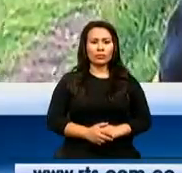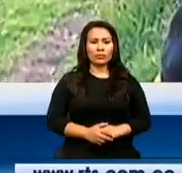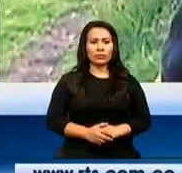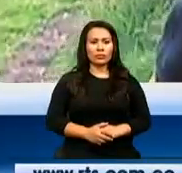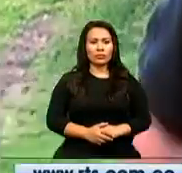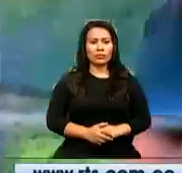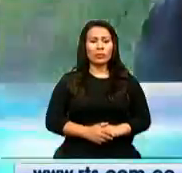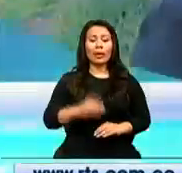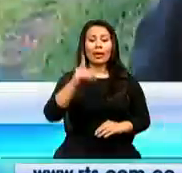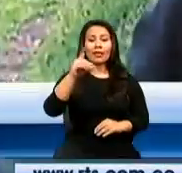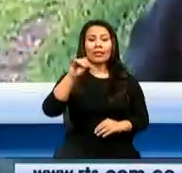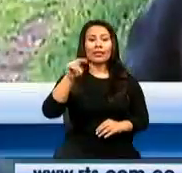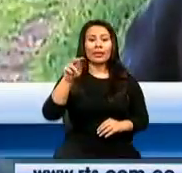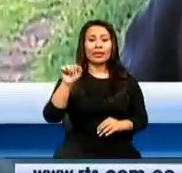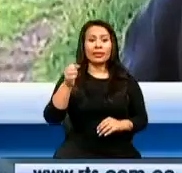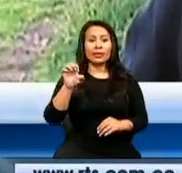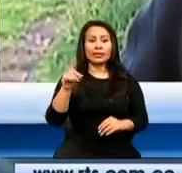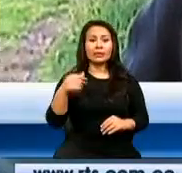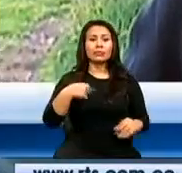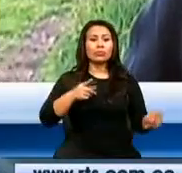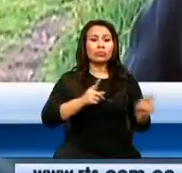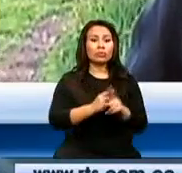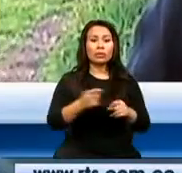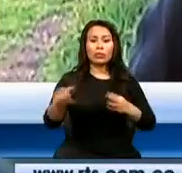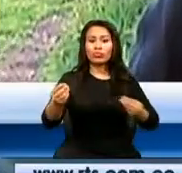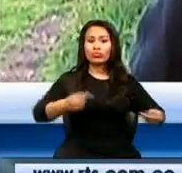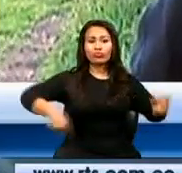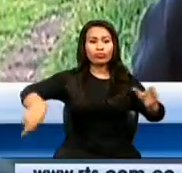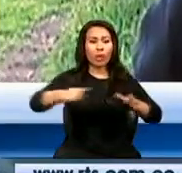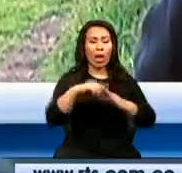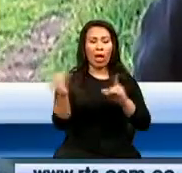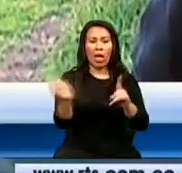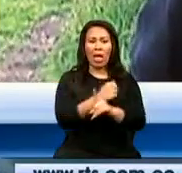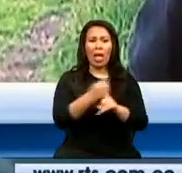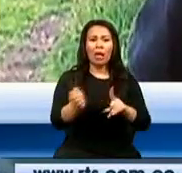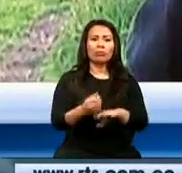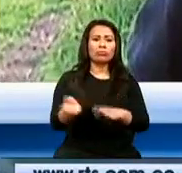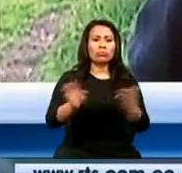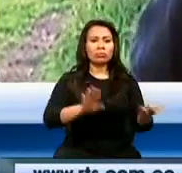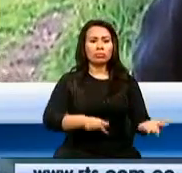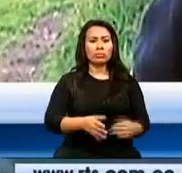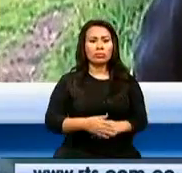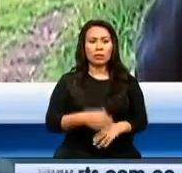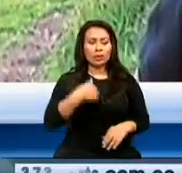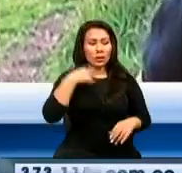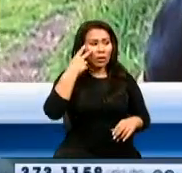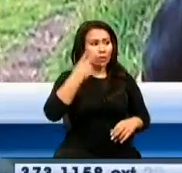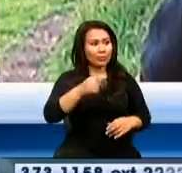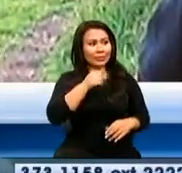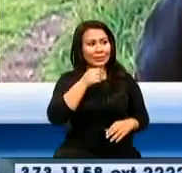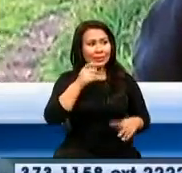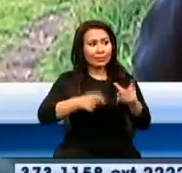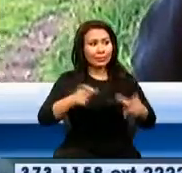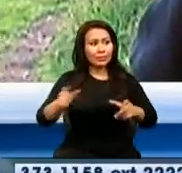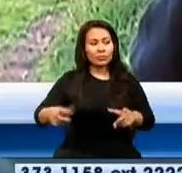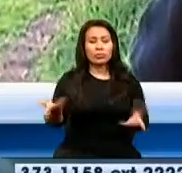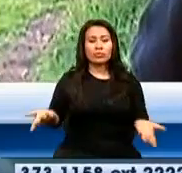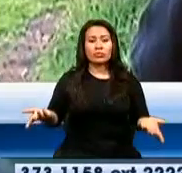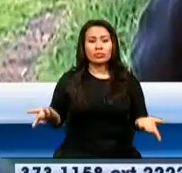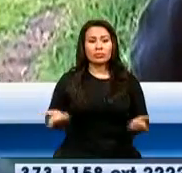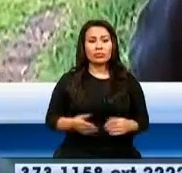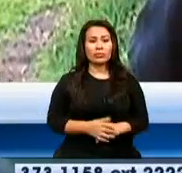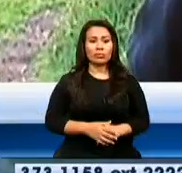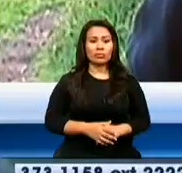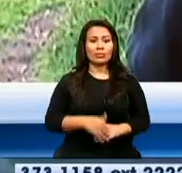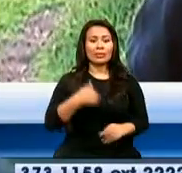La DINASED del DMQ, tanto de la unidad de desaparecidos como muertes violentas, aplicando el protocolo de búsqueda, localizamos